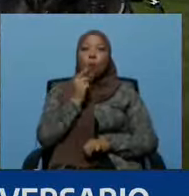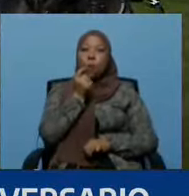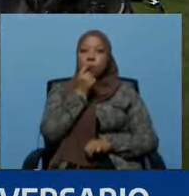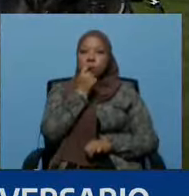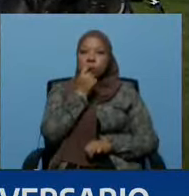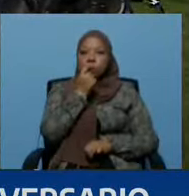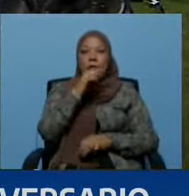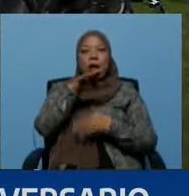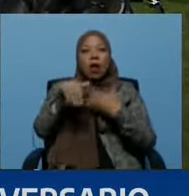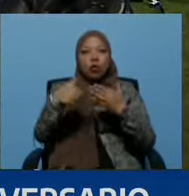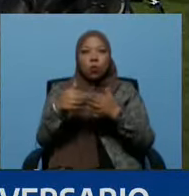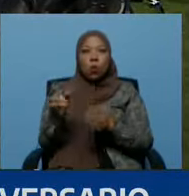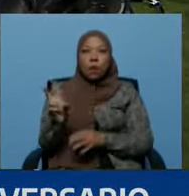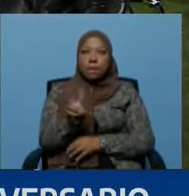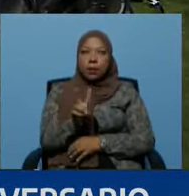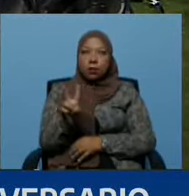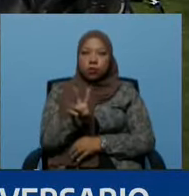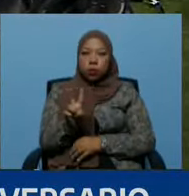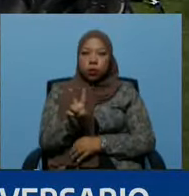en todo el país,